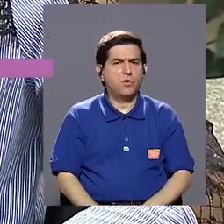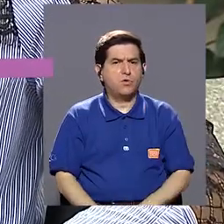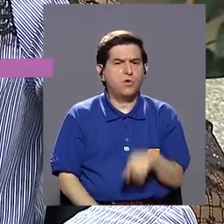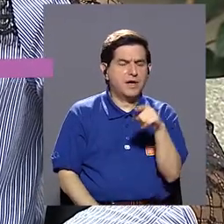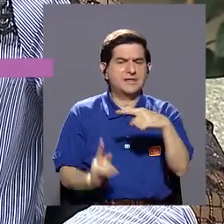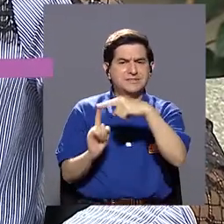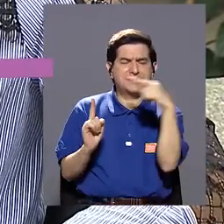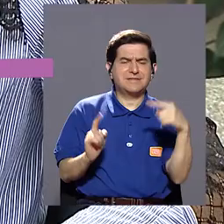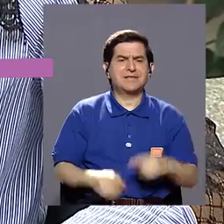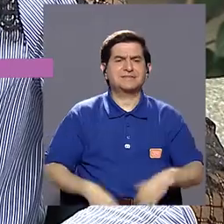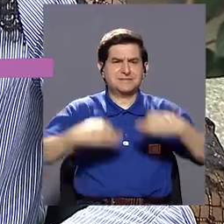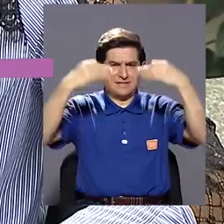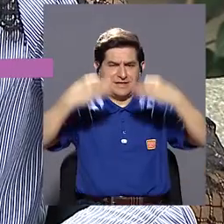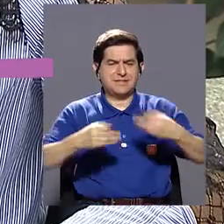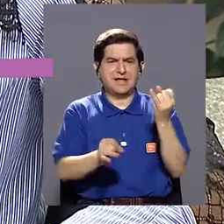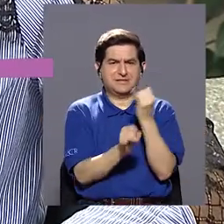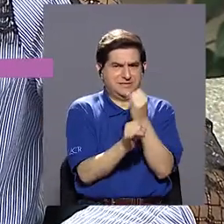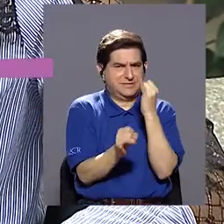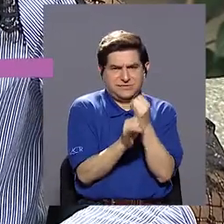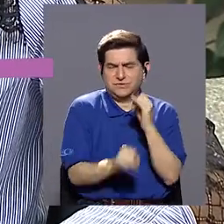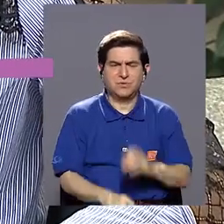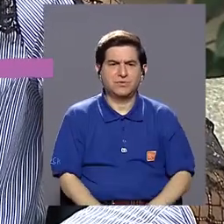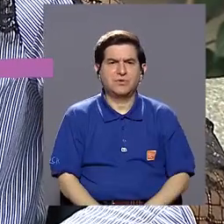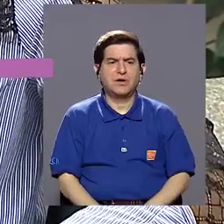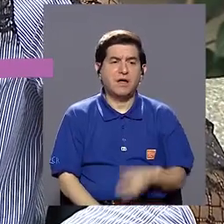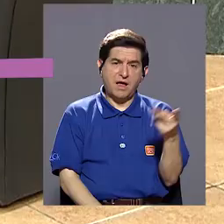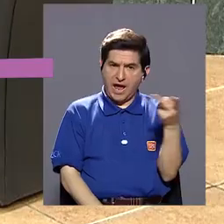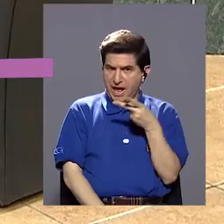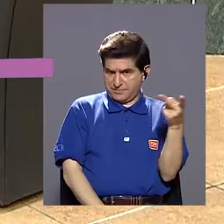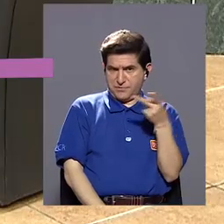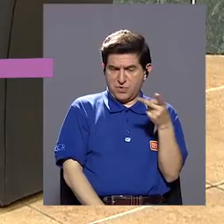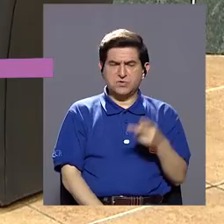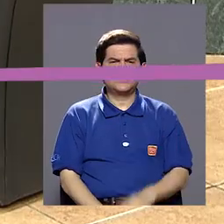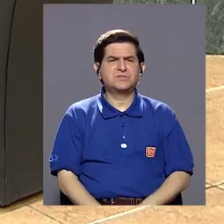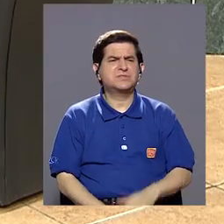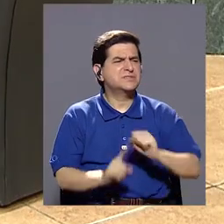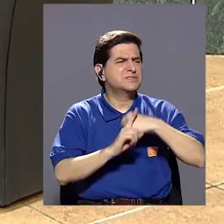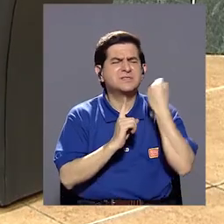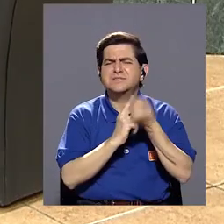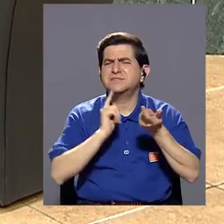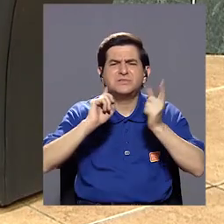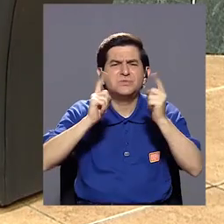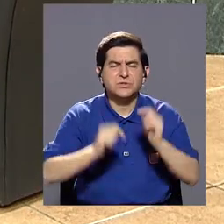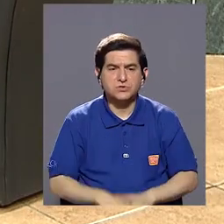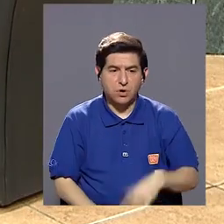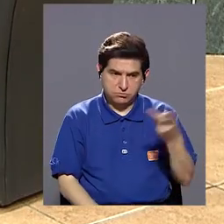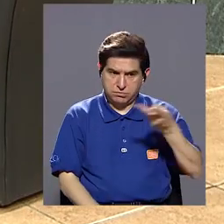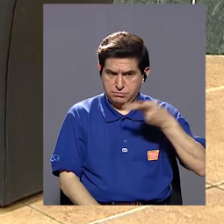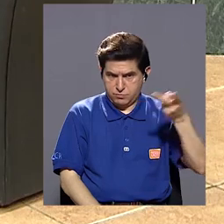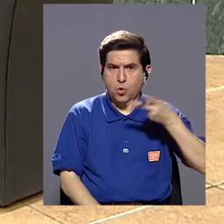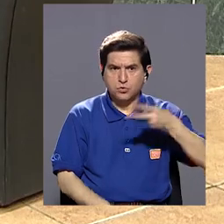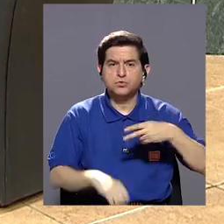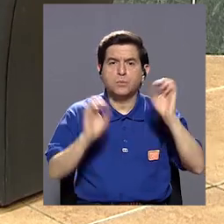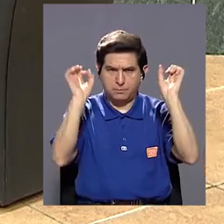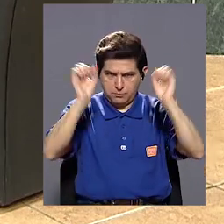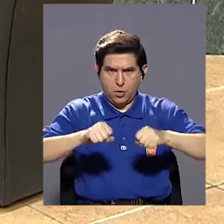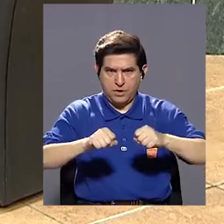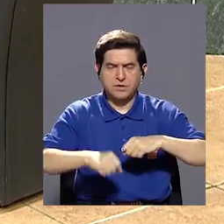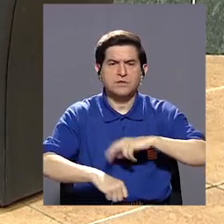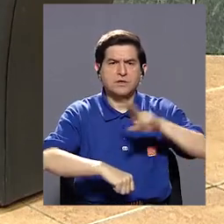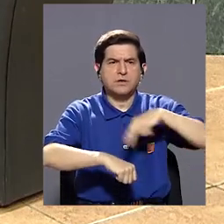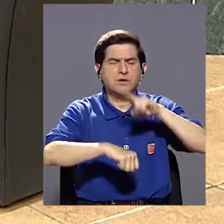algo que emana de una directriz institucional? Es en ambos sentidos. ¿Qué condiciones hay? Es en ambos